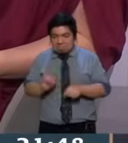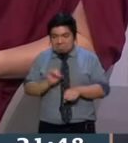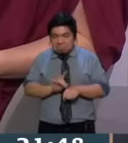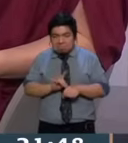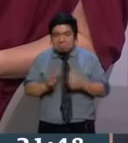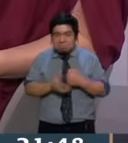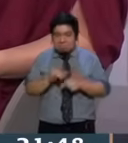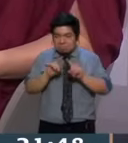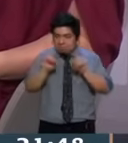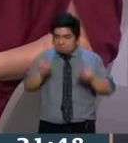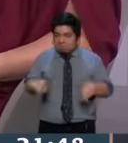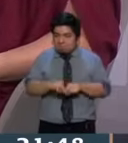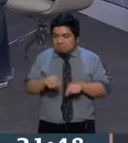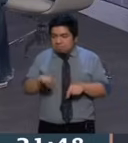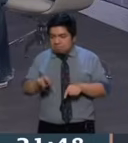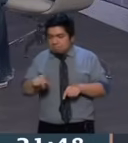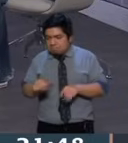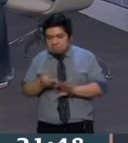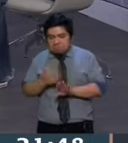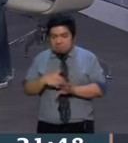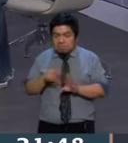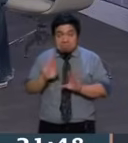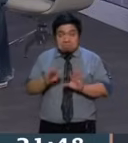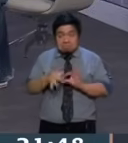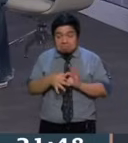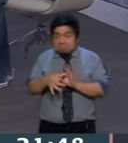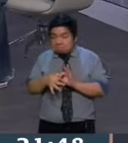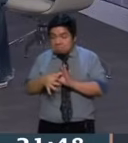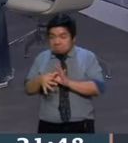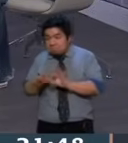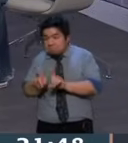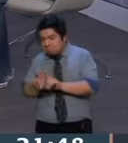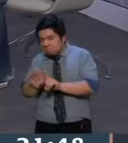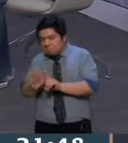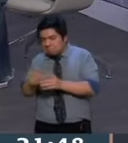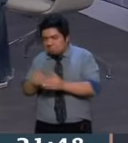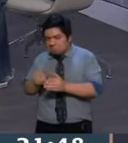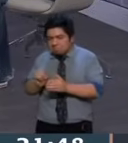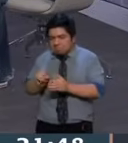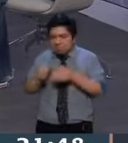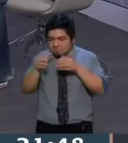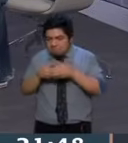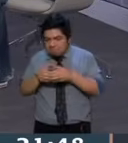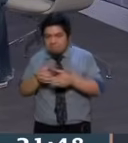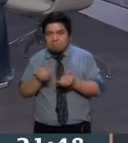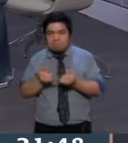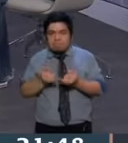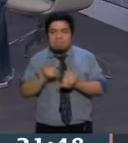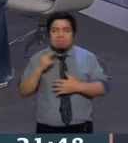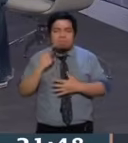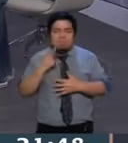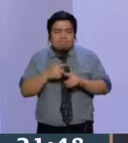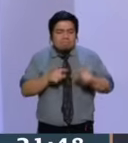Moreira por ese mural. hasta y todo antes de ese bien. día iban como no, hermanitos. hombre, te voy a decir una cosa. En el Lo que Congreso sí de la Ciudad, sabemos sí. hacer es política, a diferencia